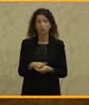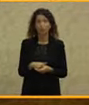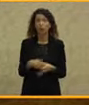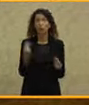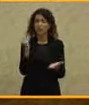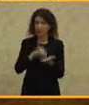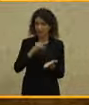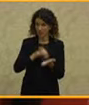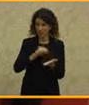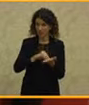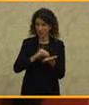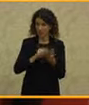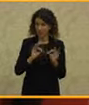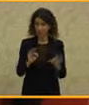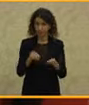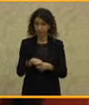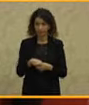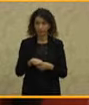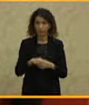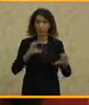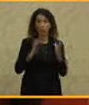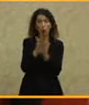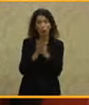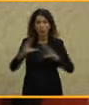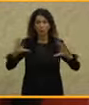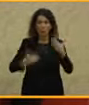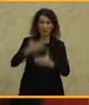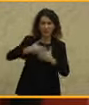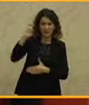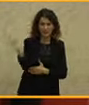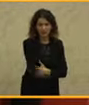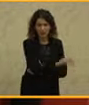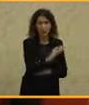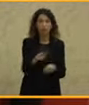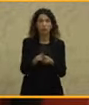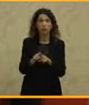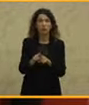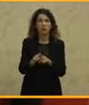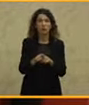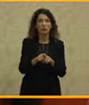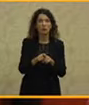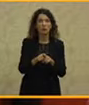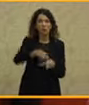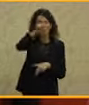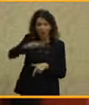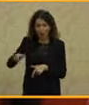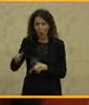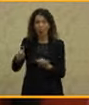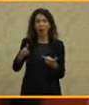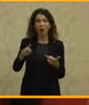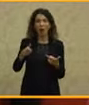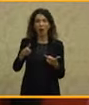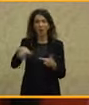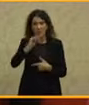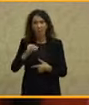Muchas veces los medios de comunicación no ayudan a que la gente entienda realmente cuál es nuestro